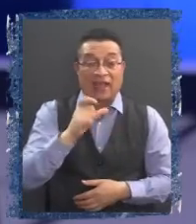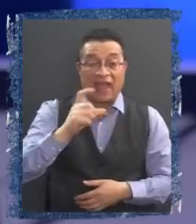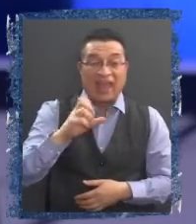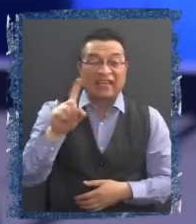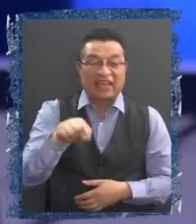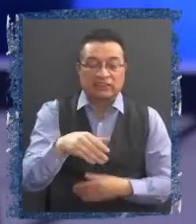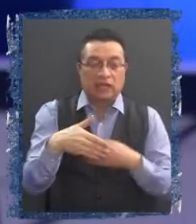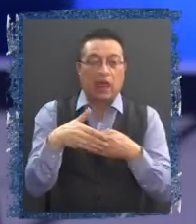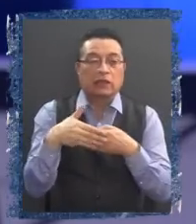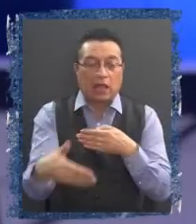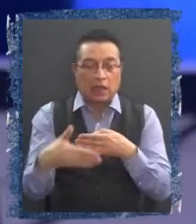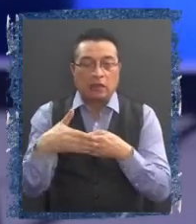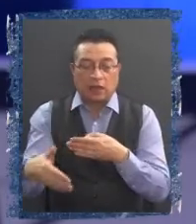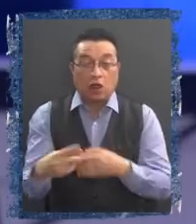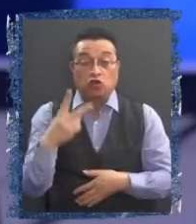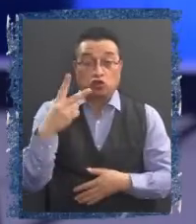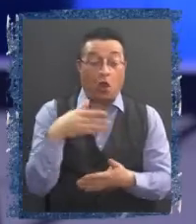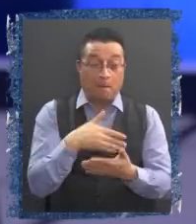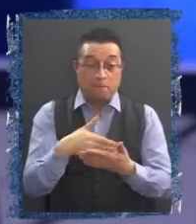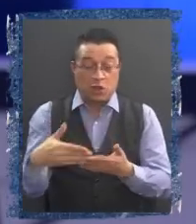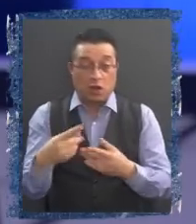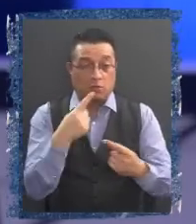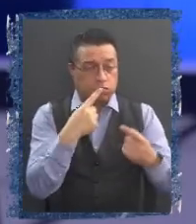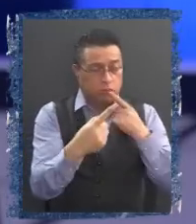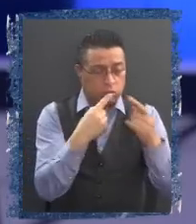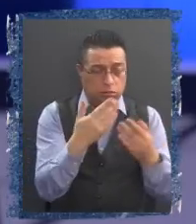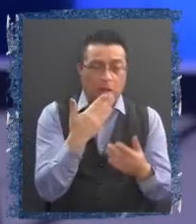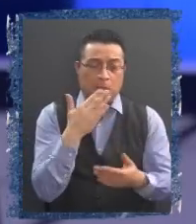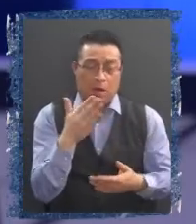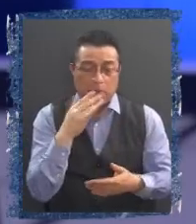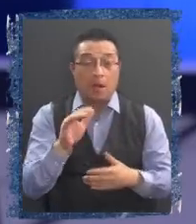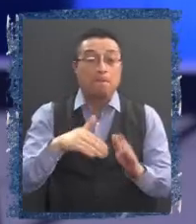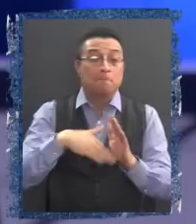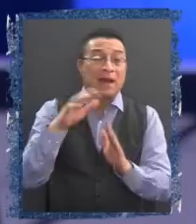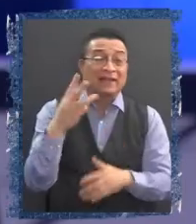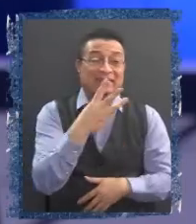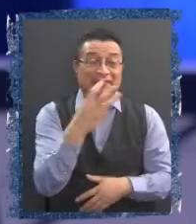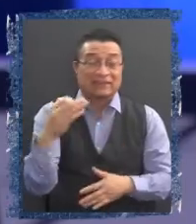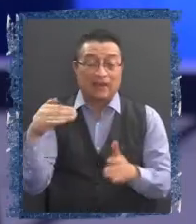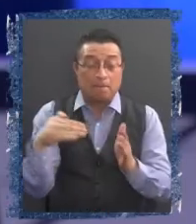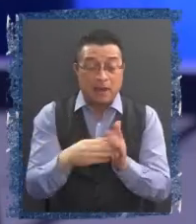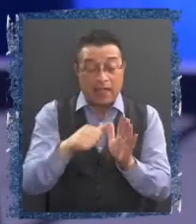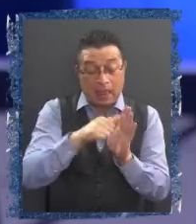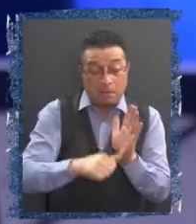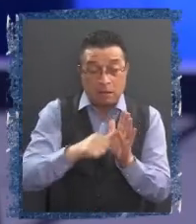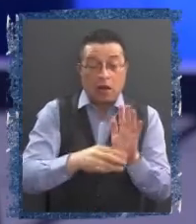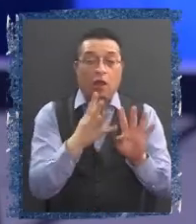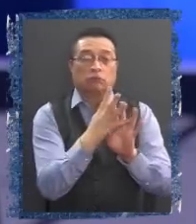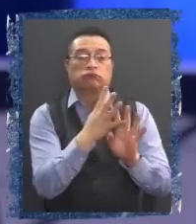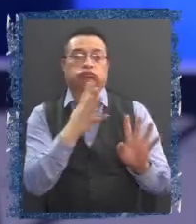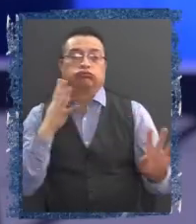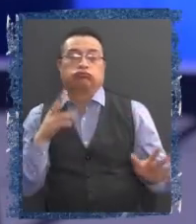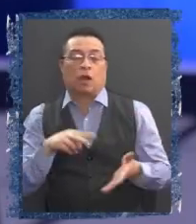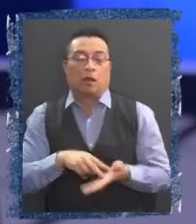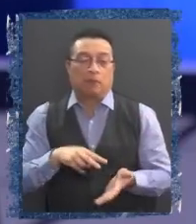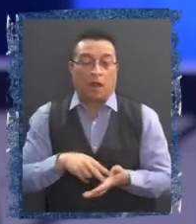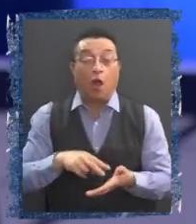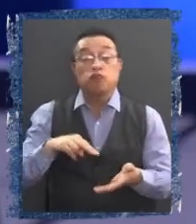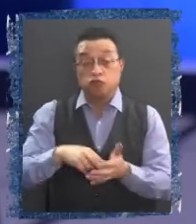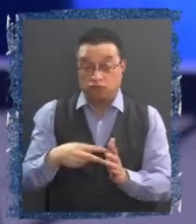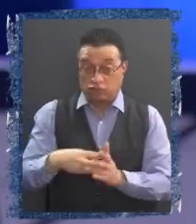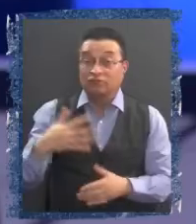retrasadas, 2 millones de consultas con especialistas y más de 300.000 cirugías en lista de espera. Es un problema importante